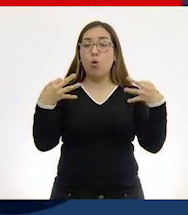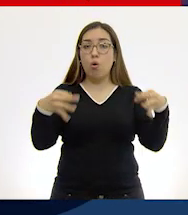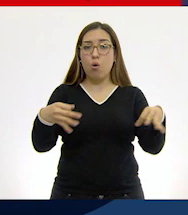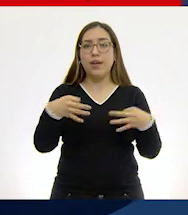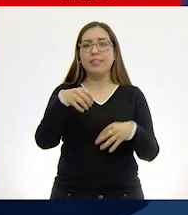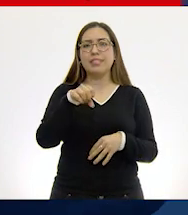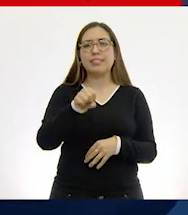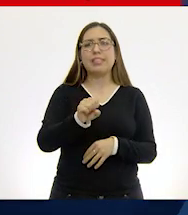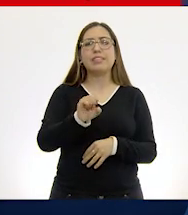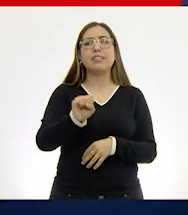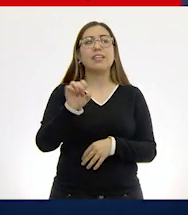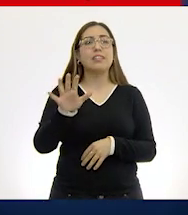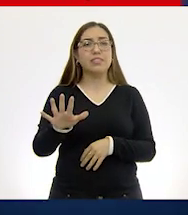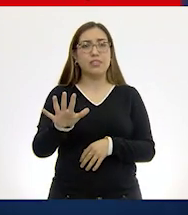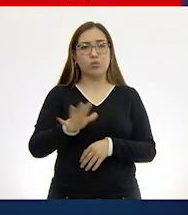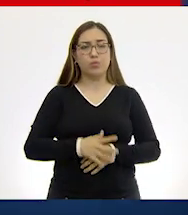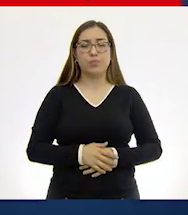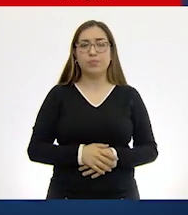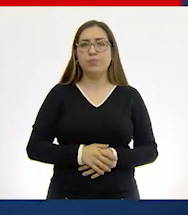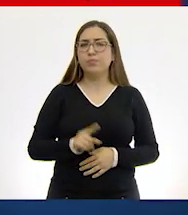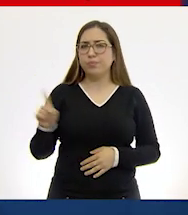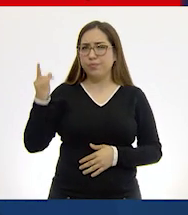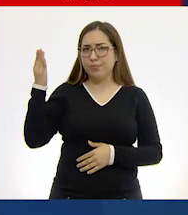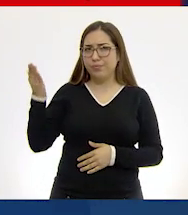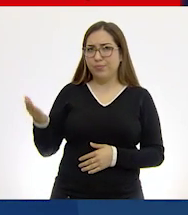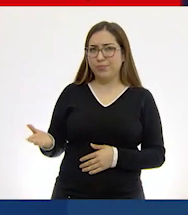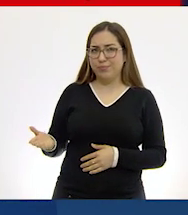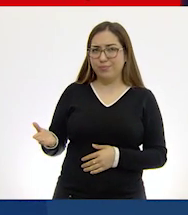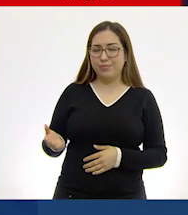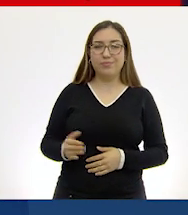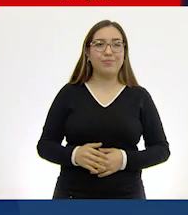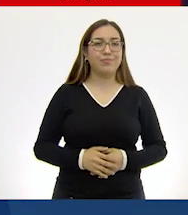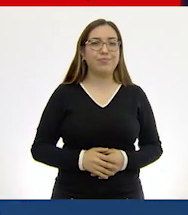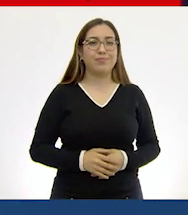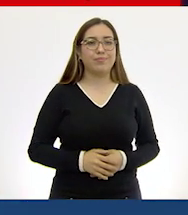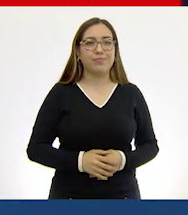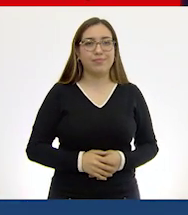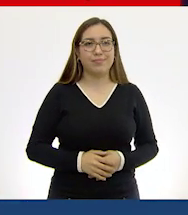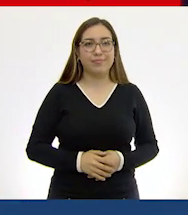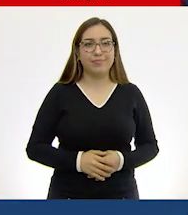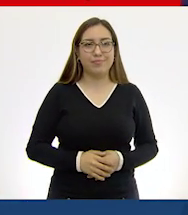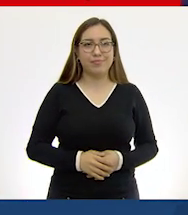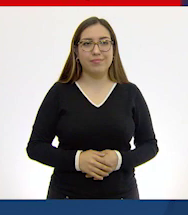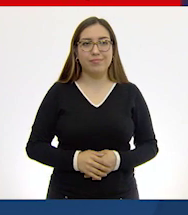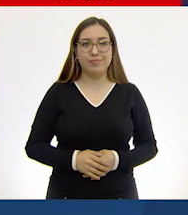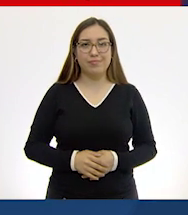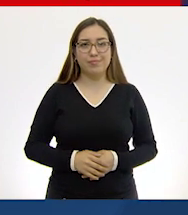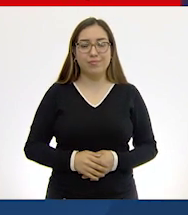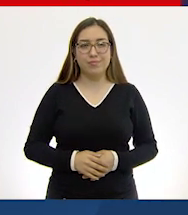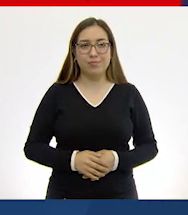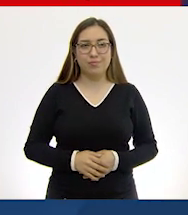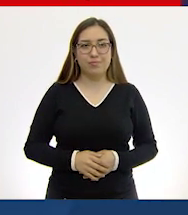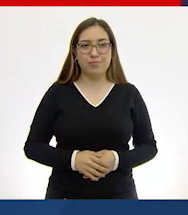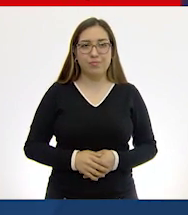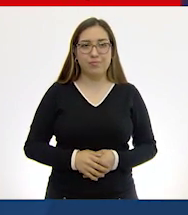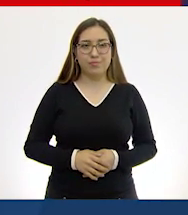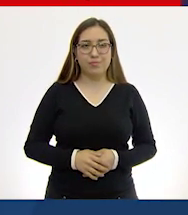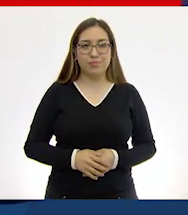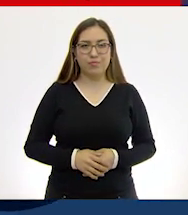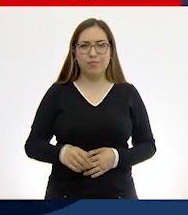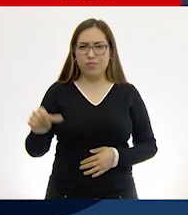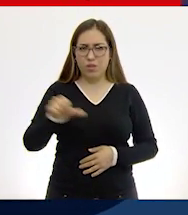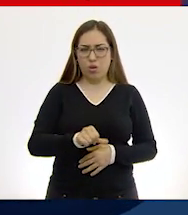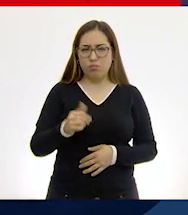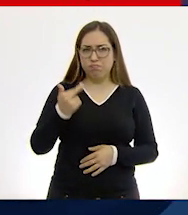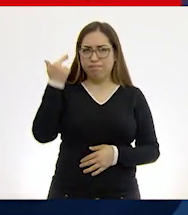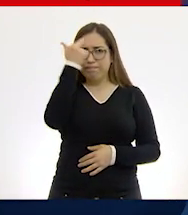65, porque van a aparecer las mismas imágenes también en su pantalla. Vamos ahorita a